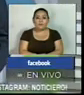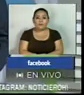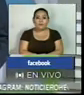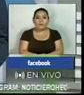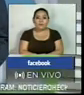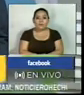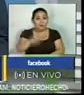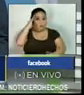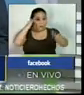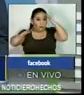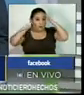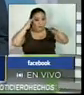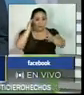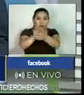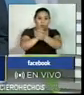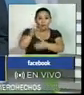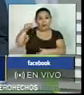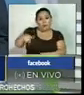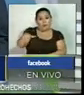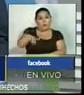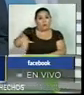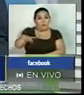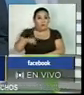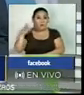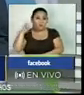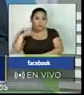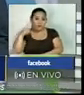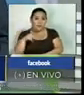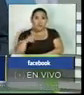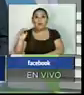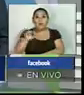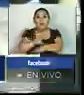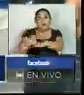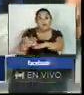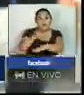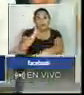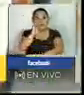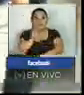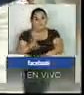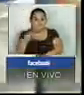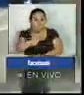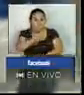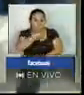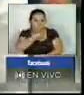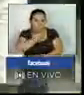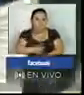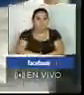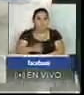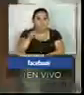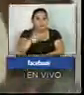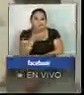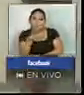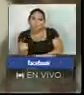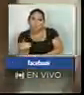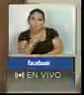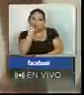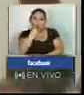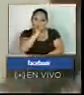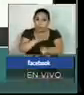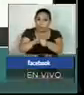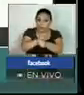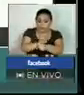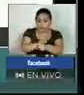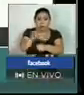Un cordial saludo desde Guayaquil, Ecuador, para la RNA. Comenzamos con la información. La cifra de contagiados por